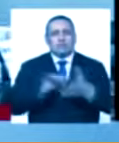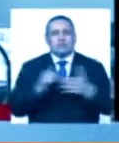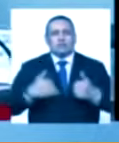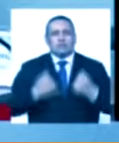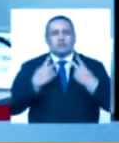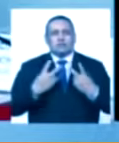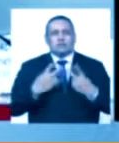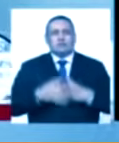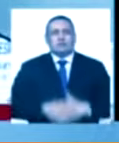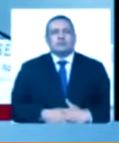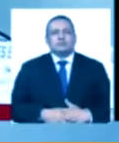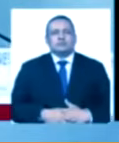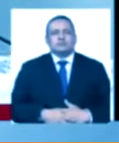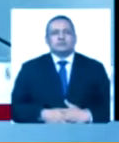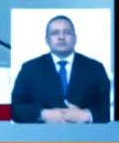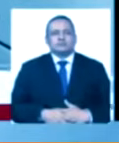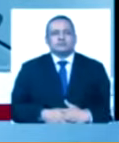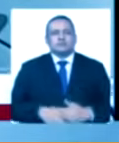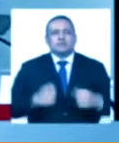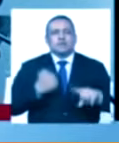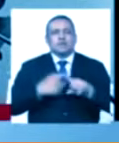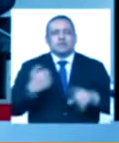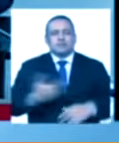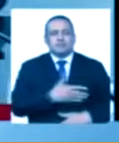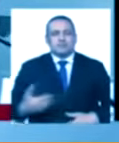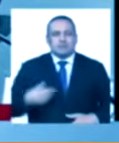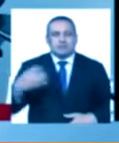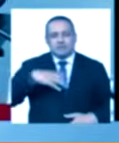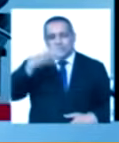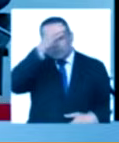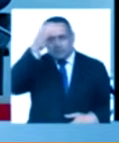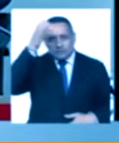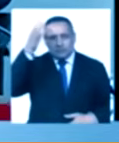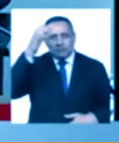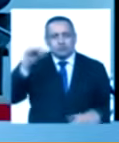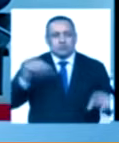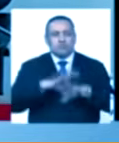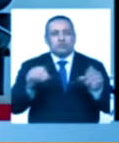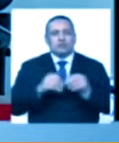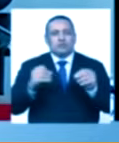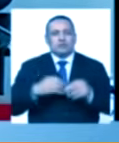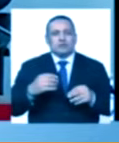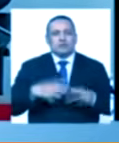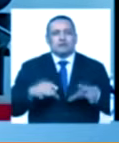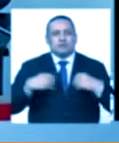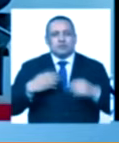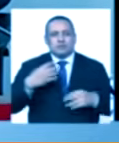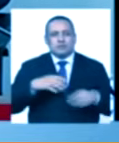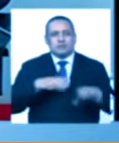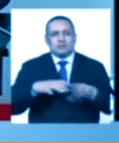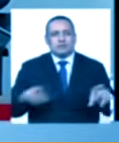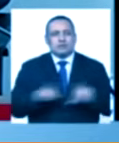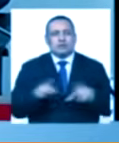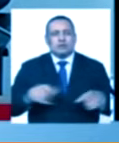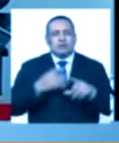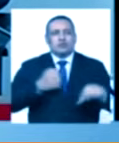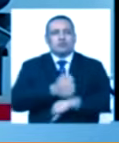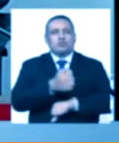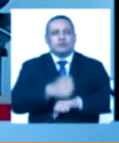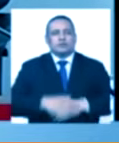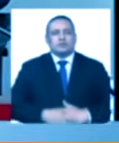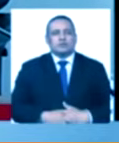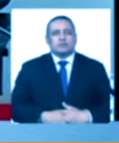y ya el expresidente Castillo decidió dar el golpe de